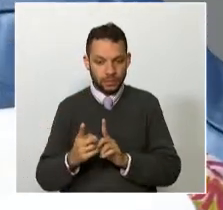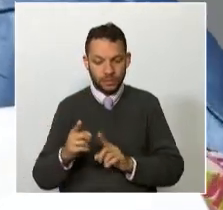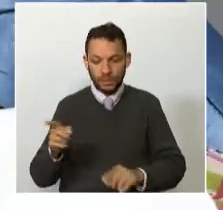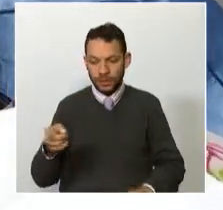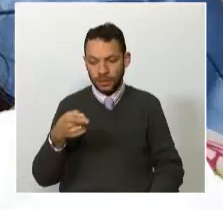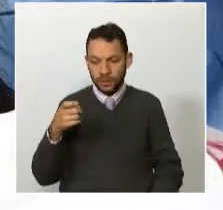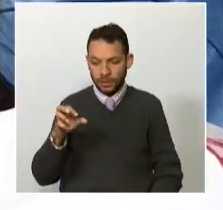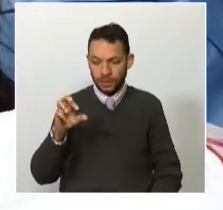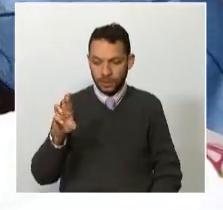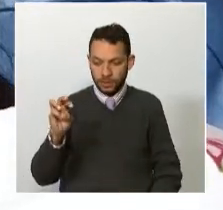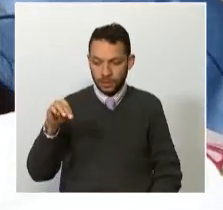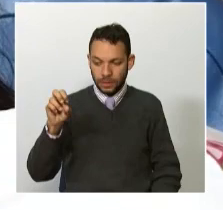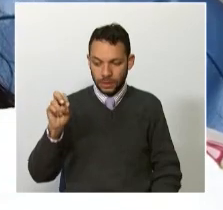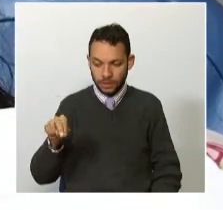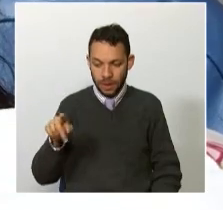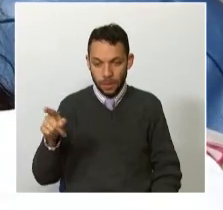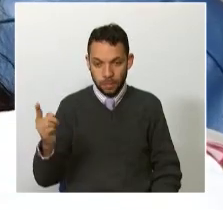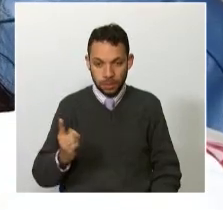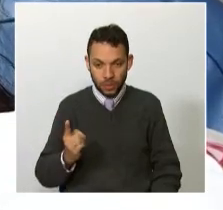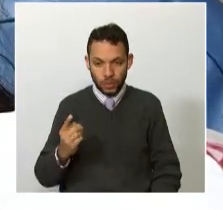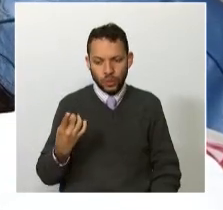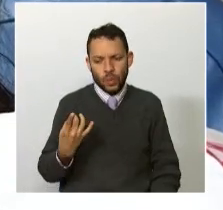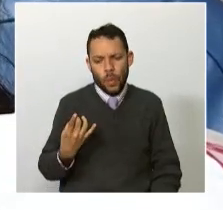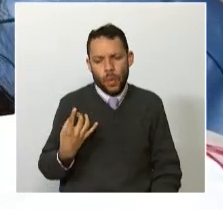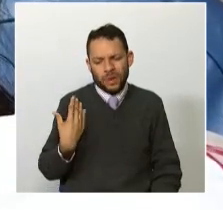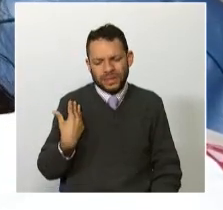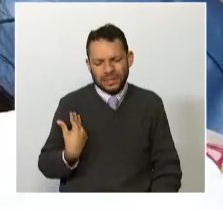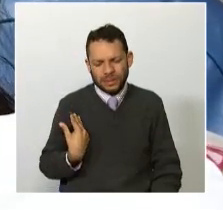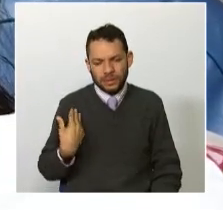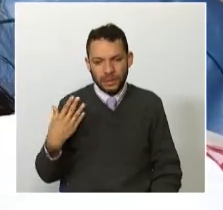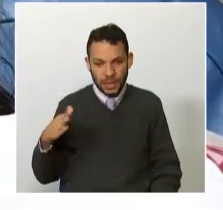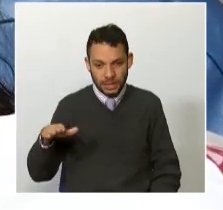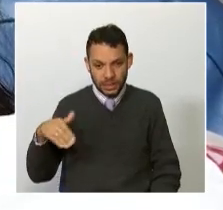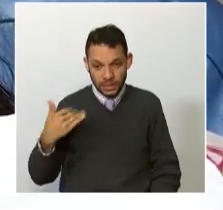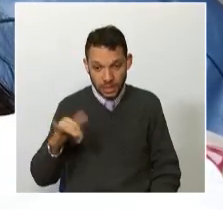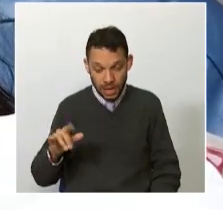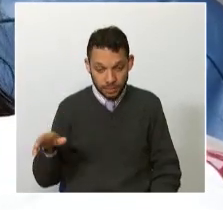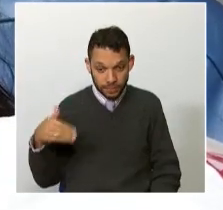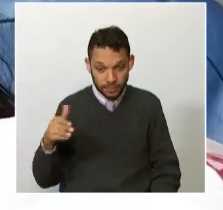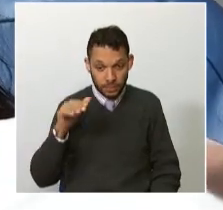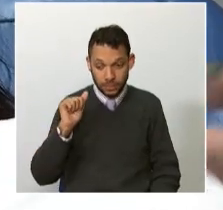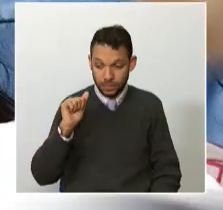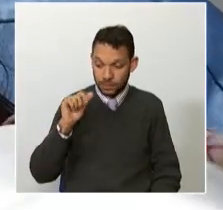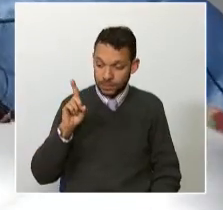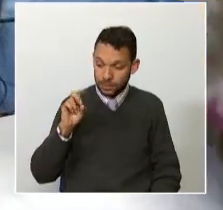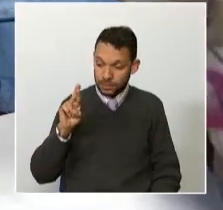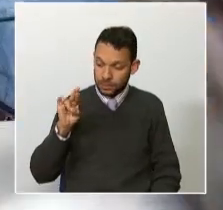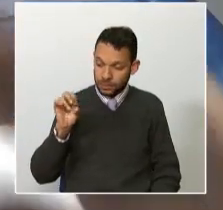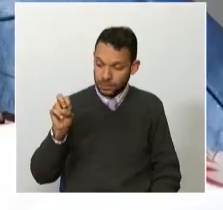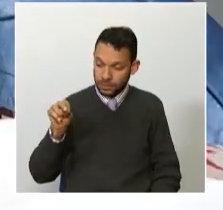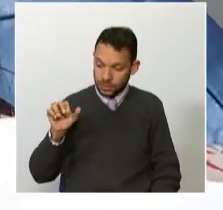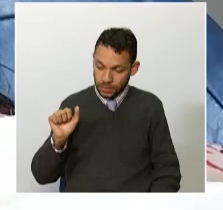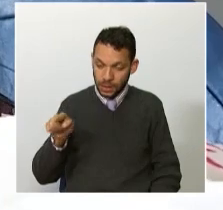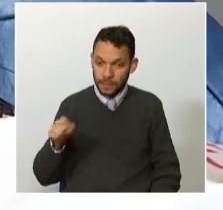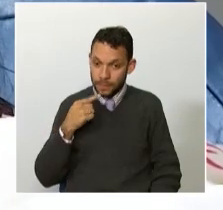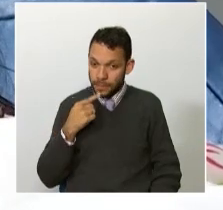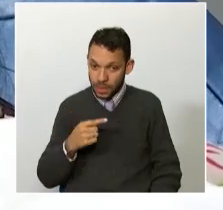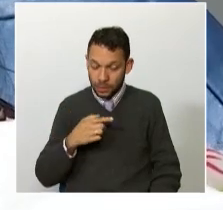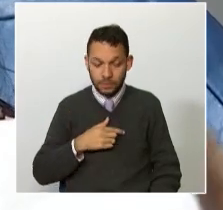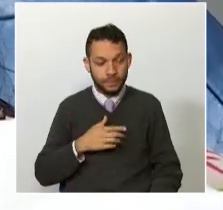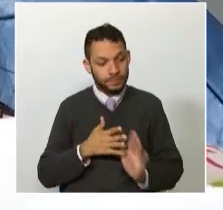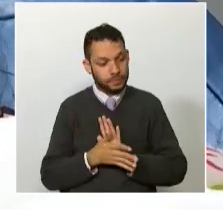Germán, que vine por mi dolor lumbar. Y ya luego cuando la doctora Adriana me vio y me explicó algunas cosas allá